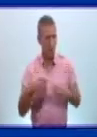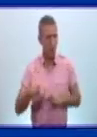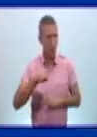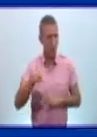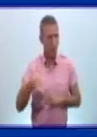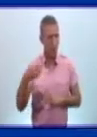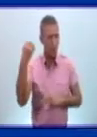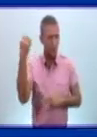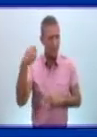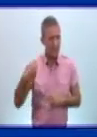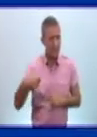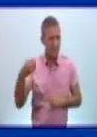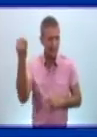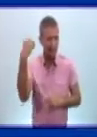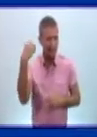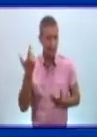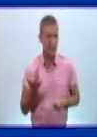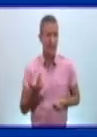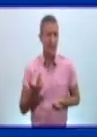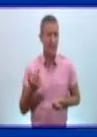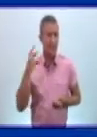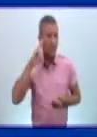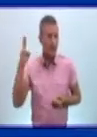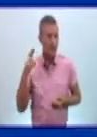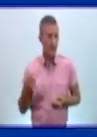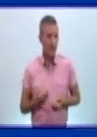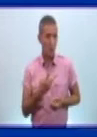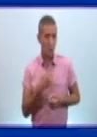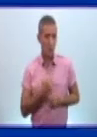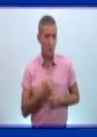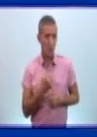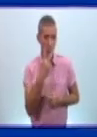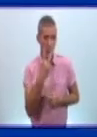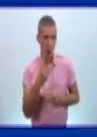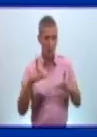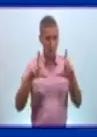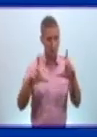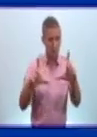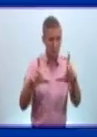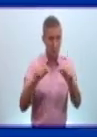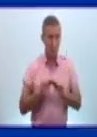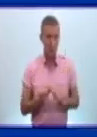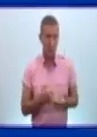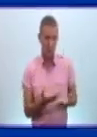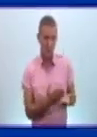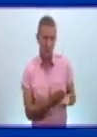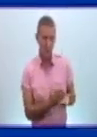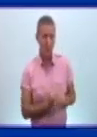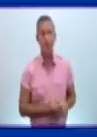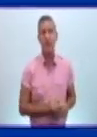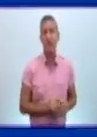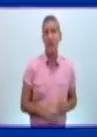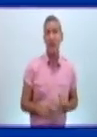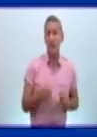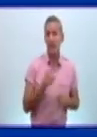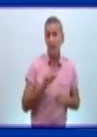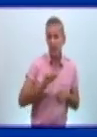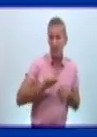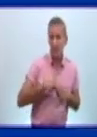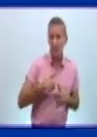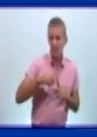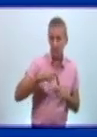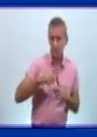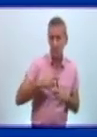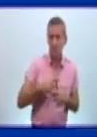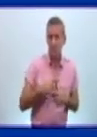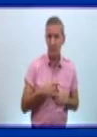del curso. Primero, recuerden que cuando aparezca en la diapositiva, recuadro del libro de texto, página 6, no es necesario que ustedes copien